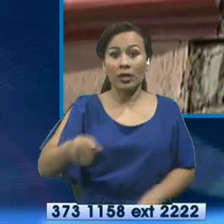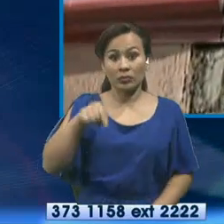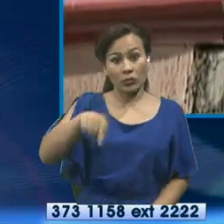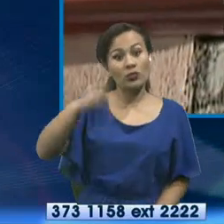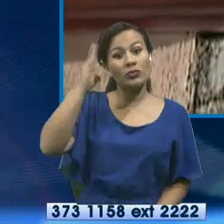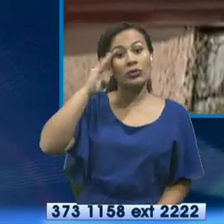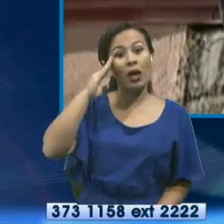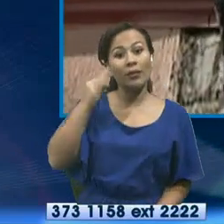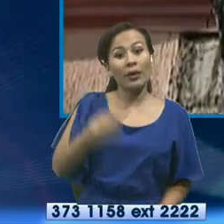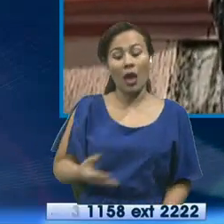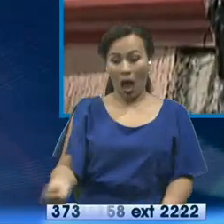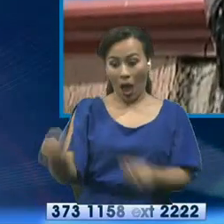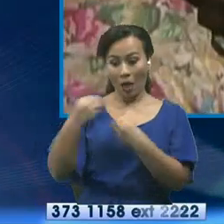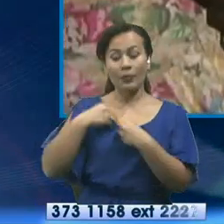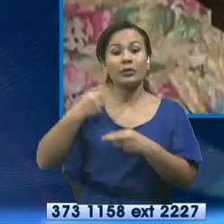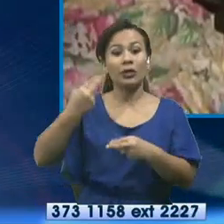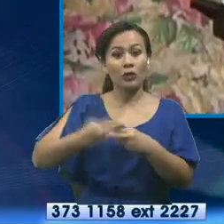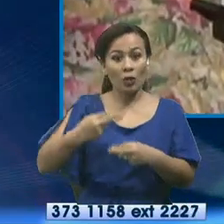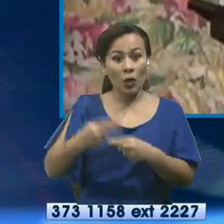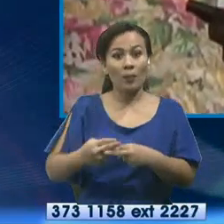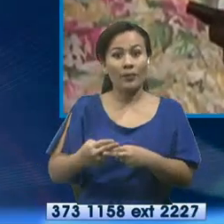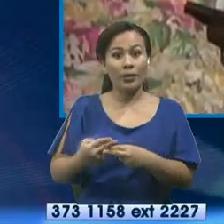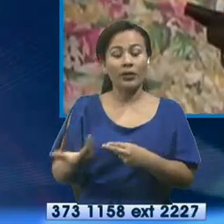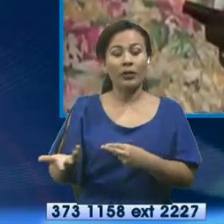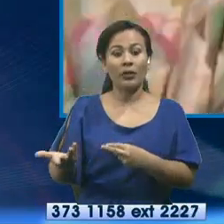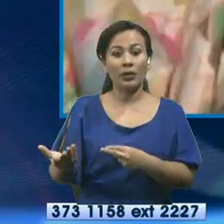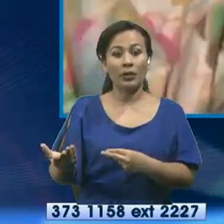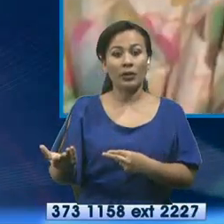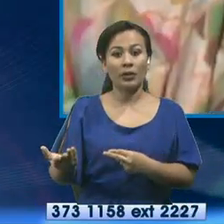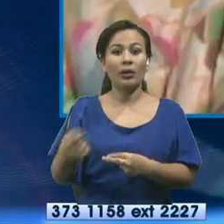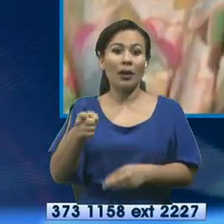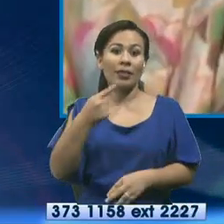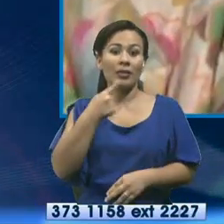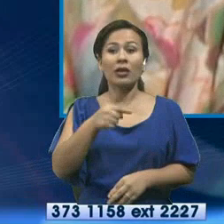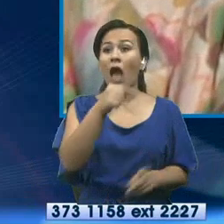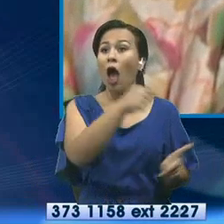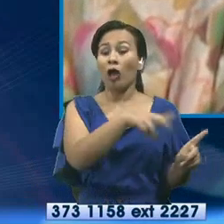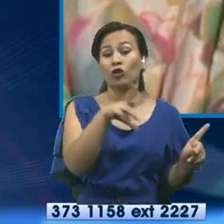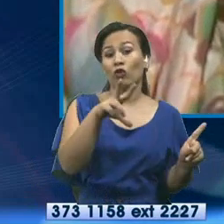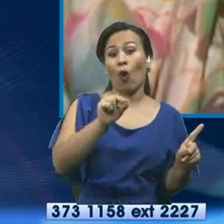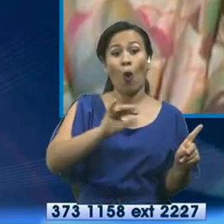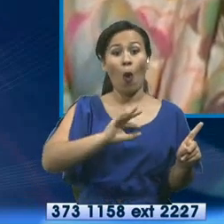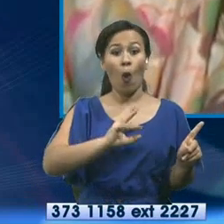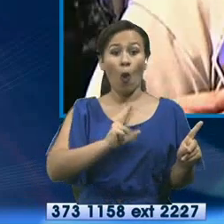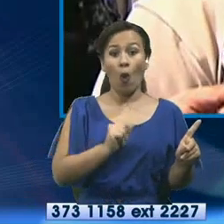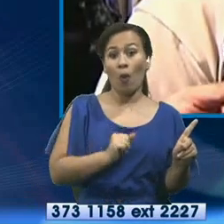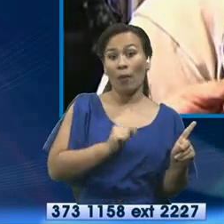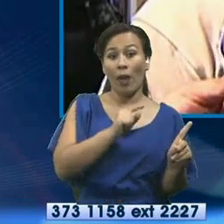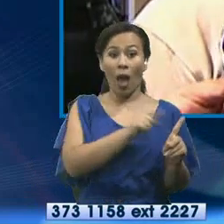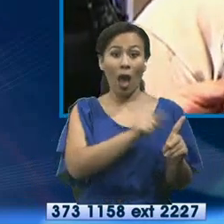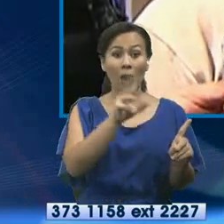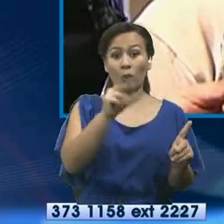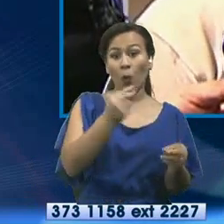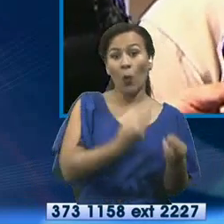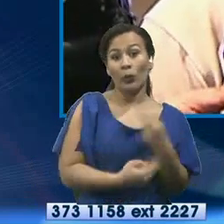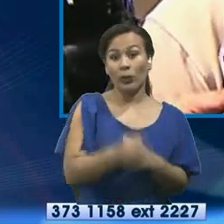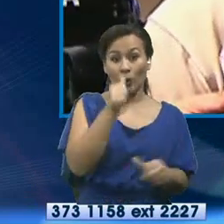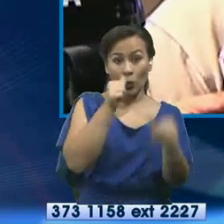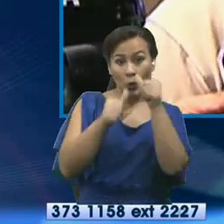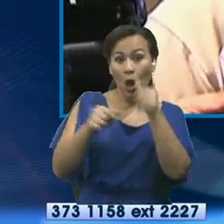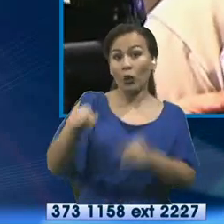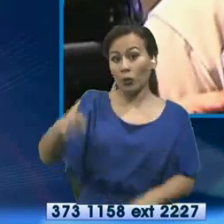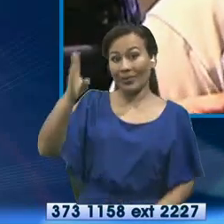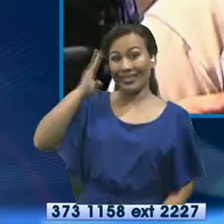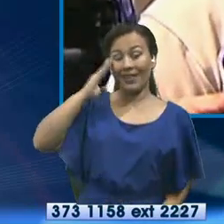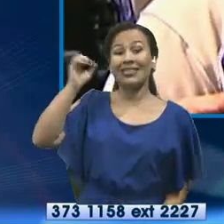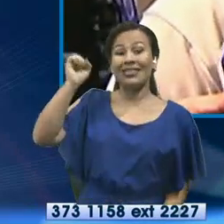que sí son, y están cogiendo, entre comillas, dicen algunos, a los que no son. ¿Cuáles son entonces los que sí son? Que quepa la